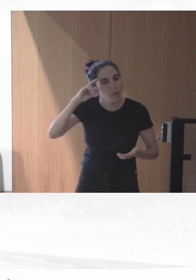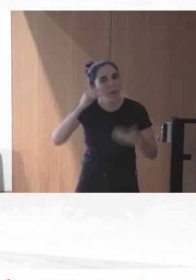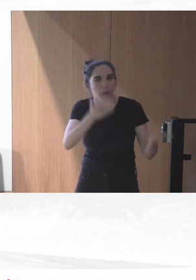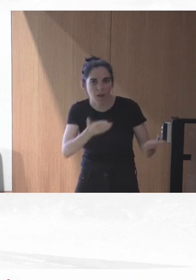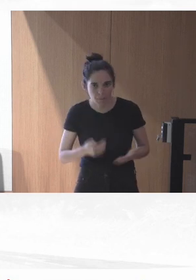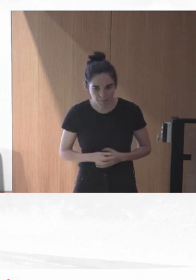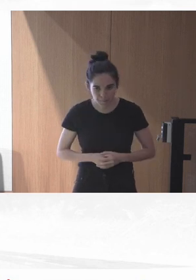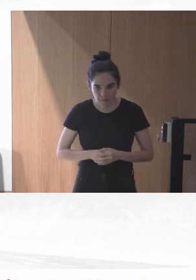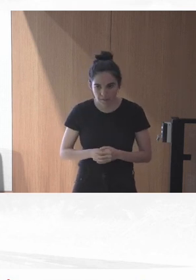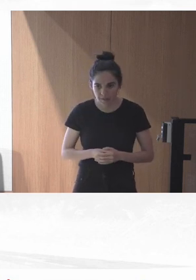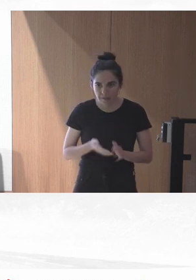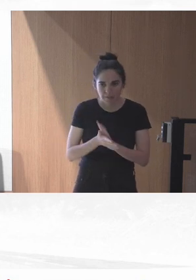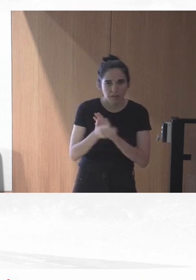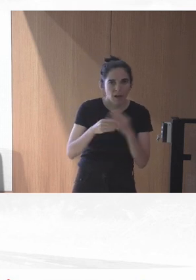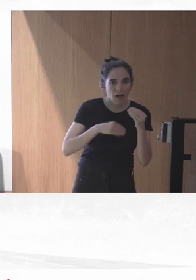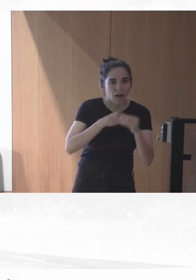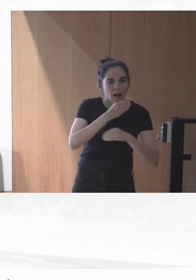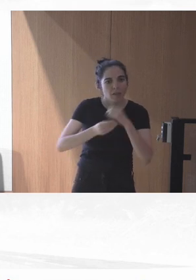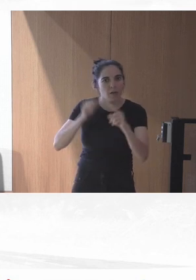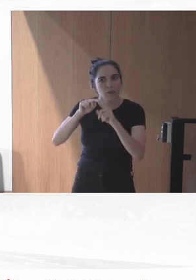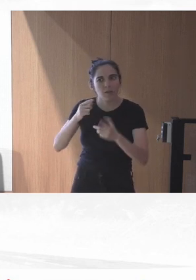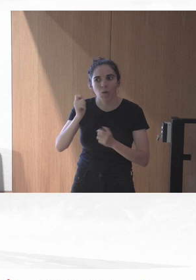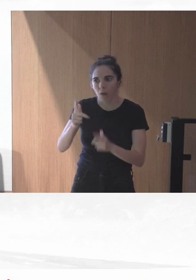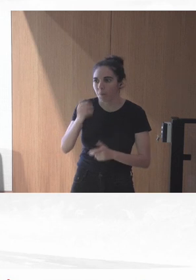con respecto a cuáles son las mejores prácticas, ¿no?, a la hora de